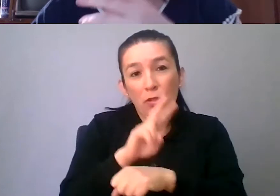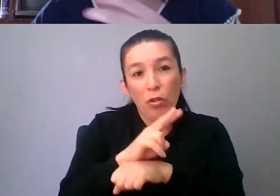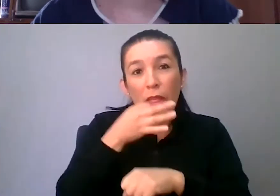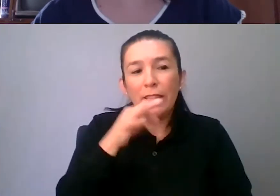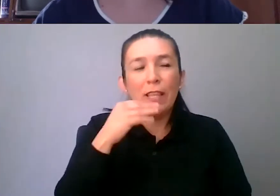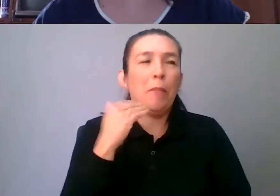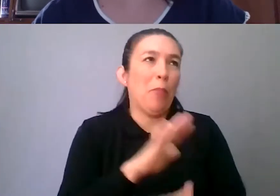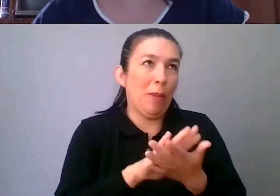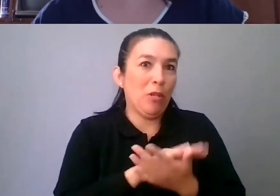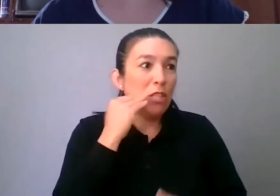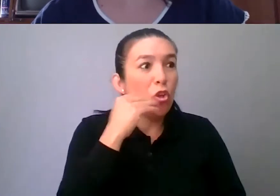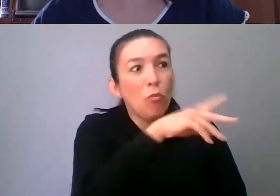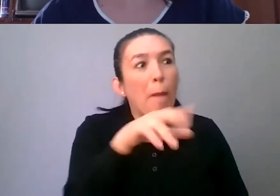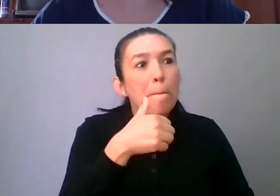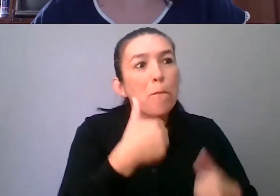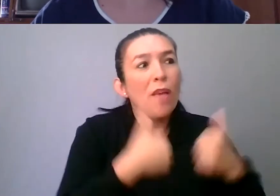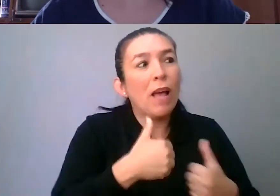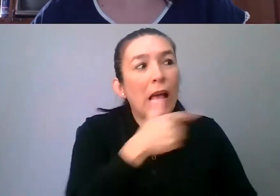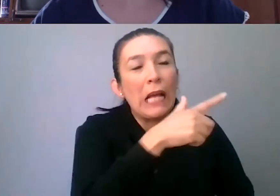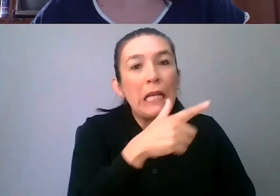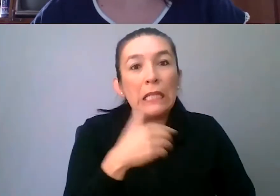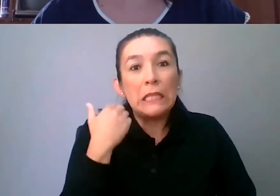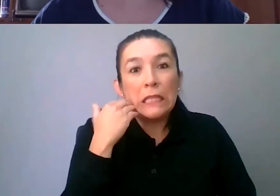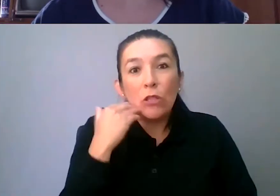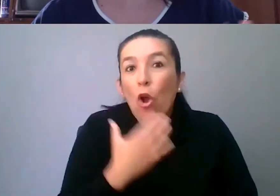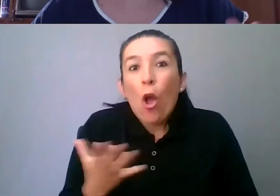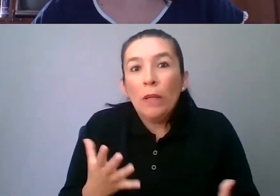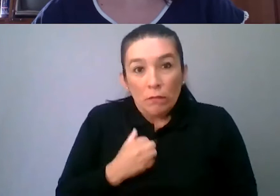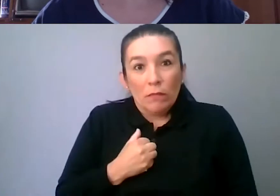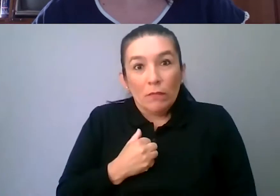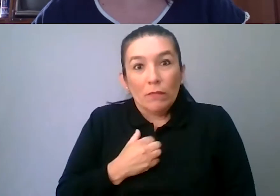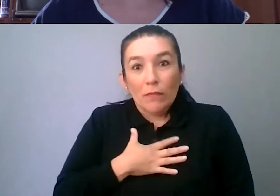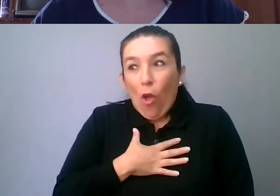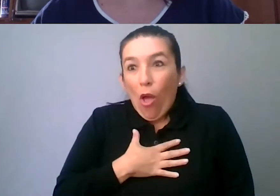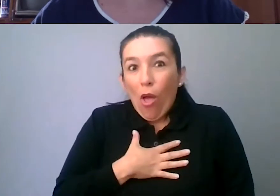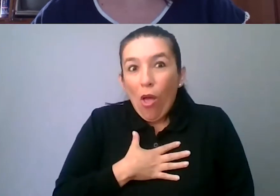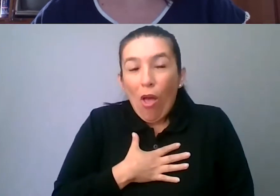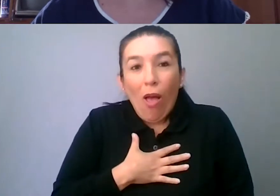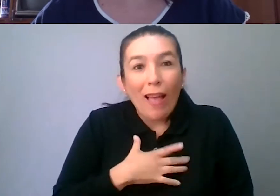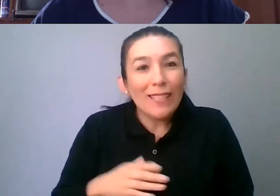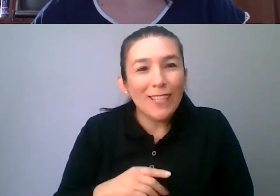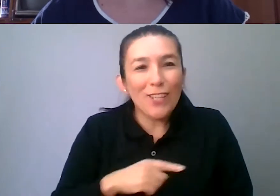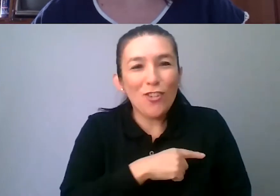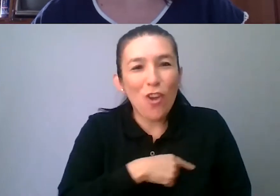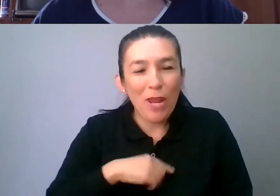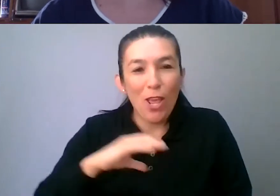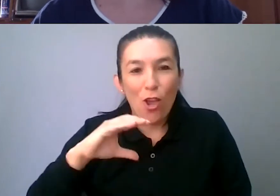hoja, tienen prueba, y todo el cuerpo se te contrae, ahí hay mucho cortisol, una